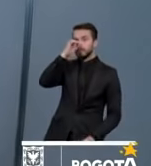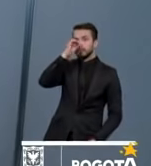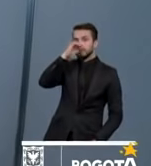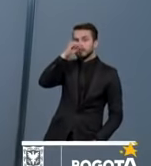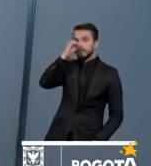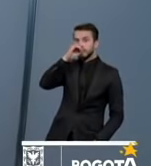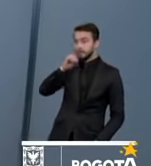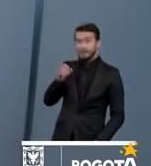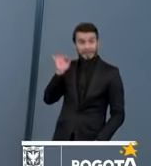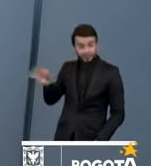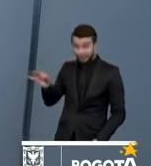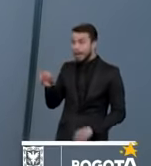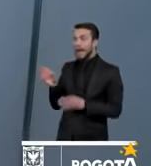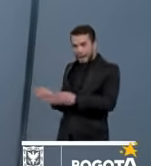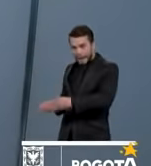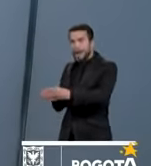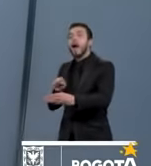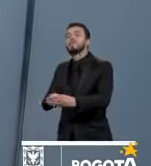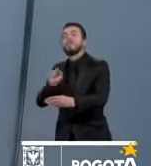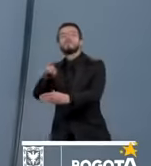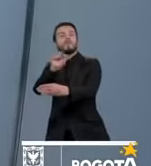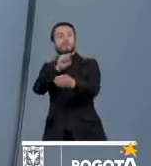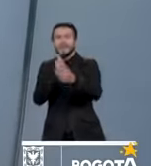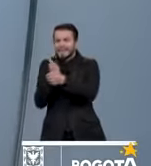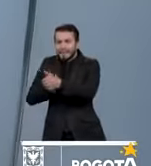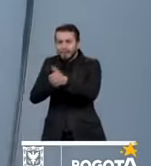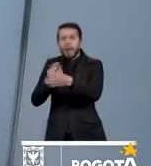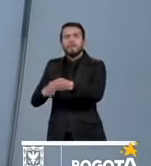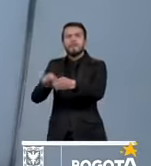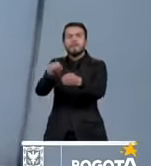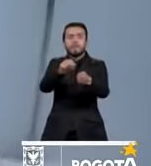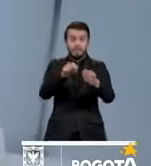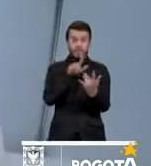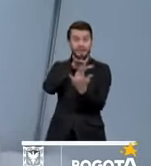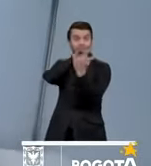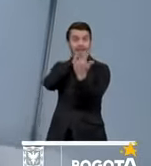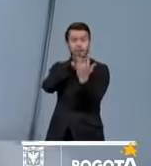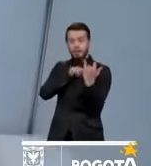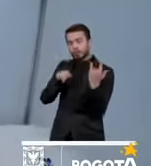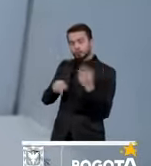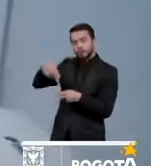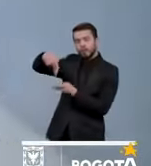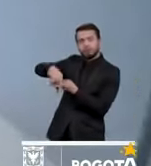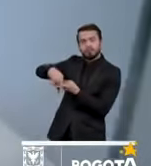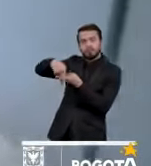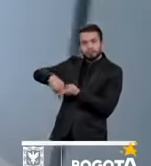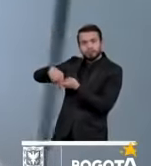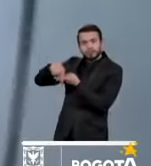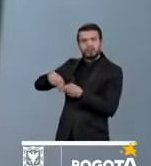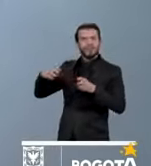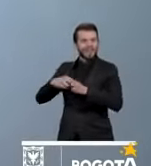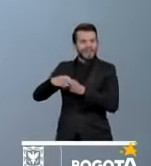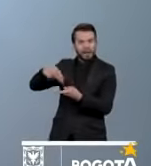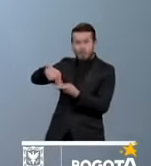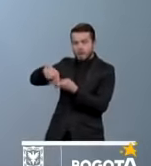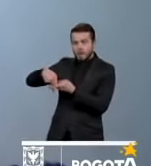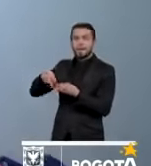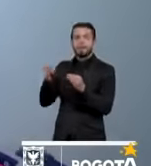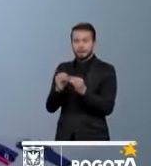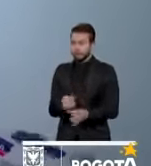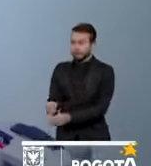punto de oxígeno, tiene las instalaciones eléctricas al lado de cada cama por si se requiere la aparatología. Tenemos, por supuesto,